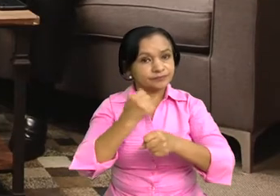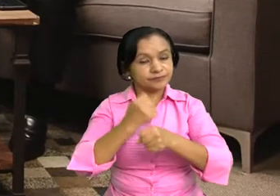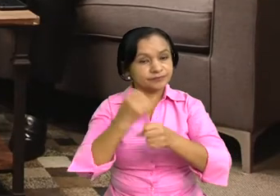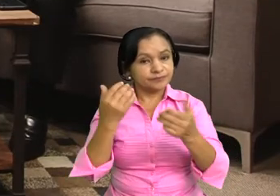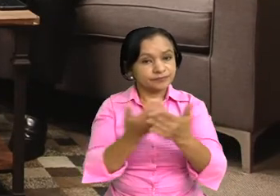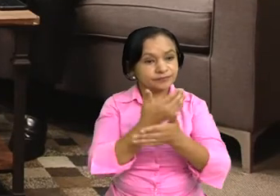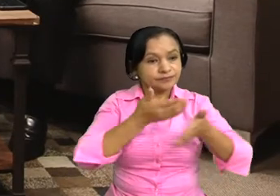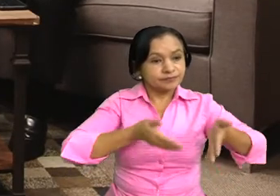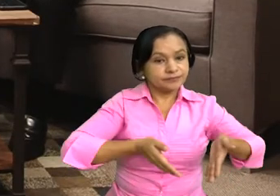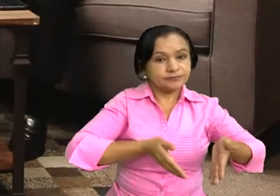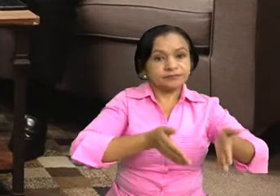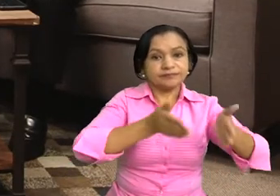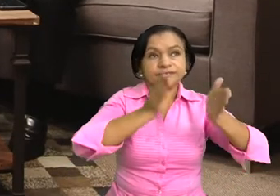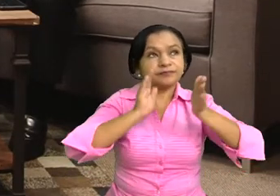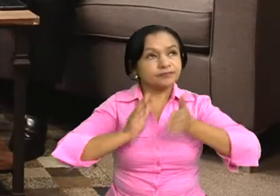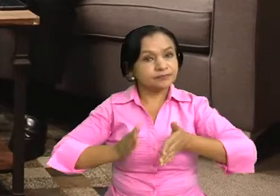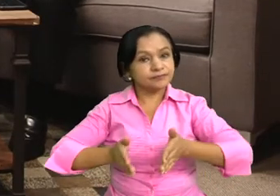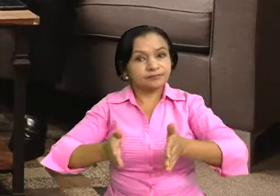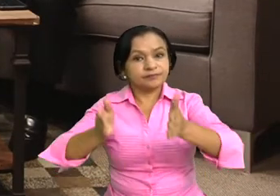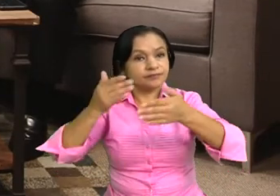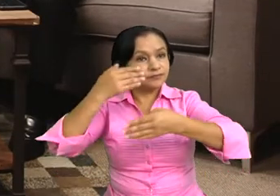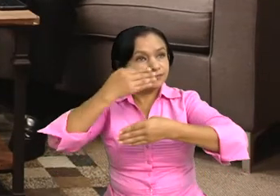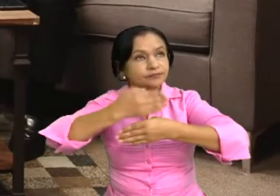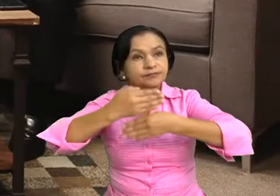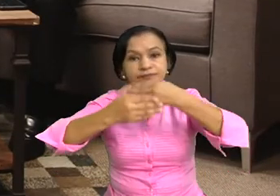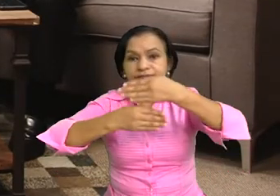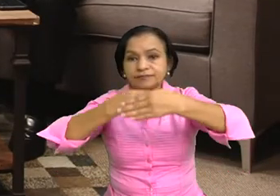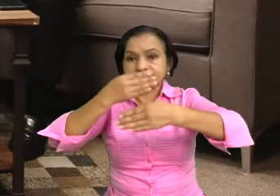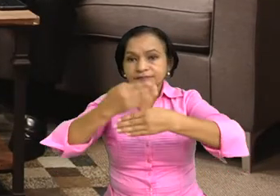nuevas carreteras están construidas